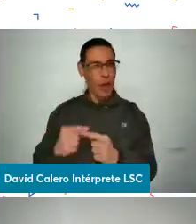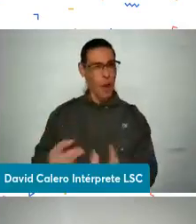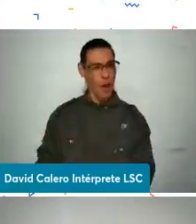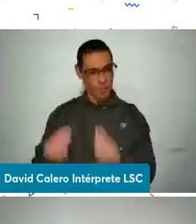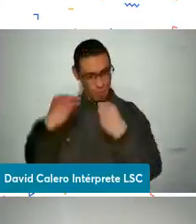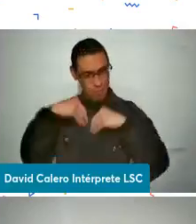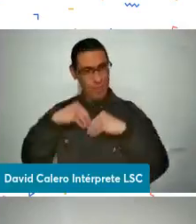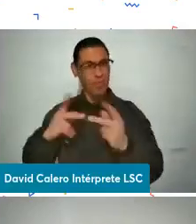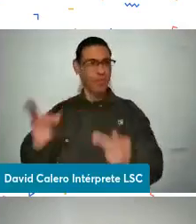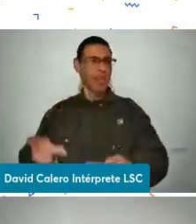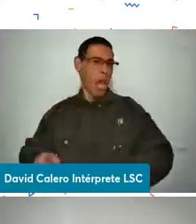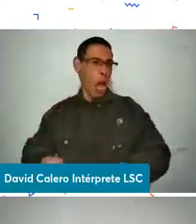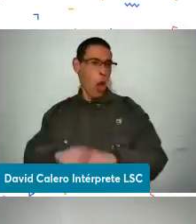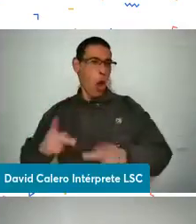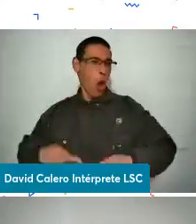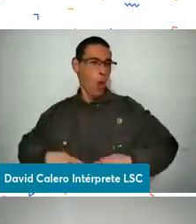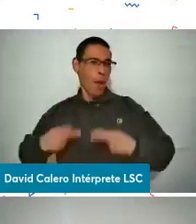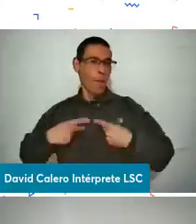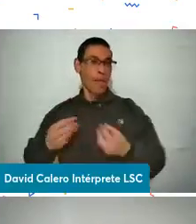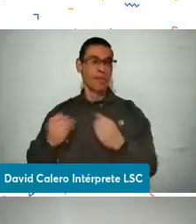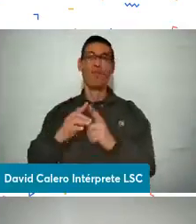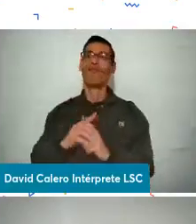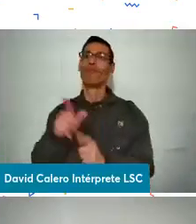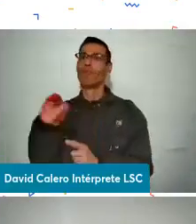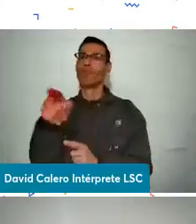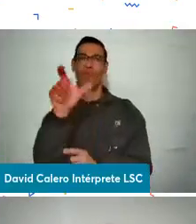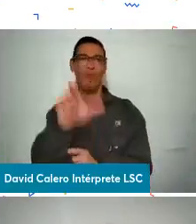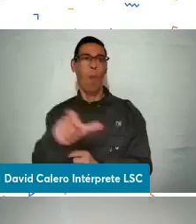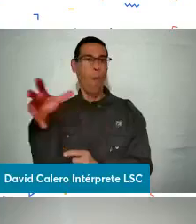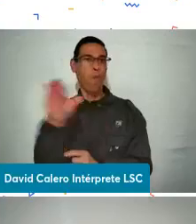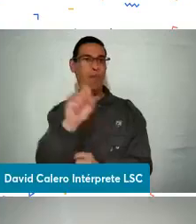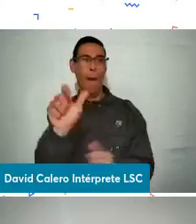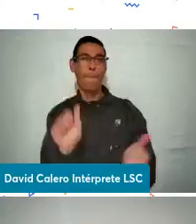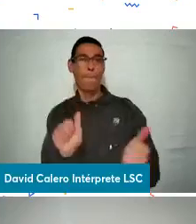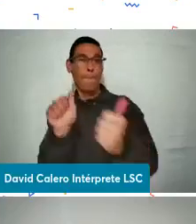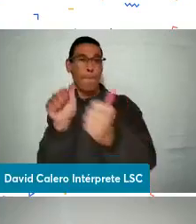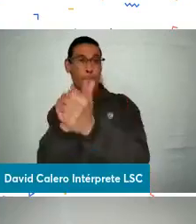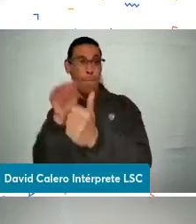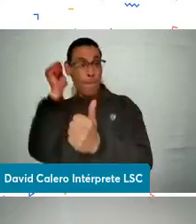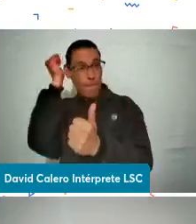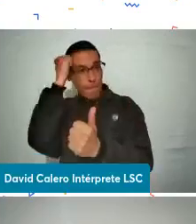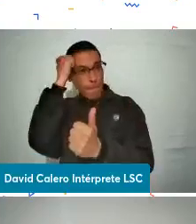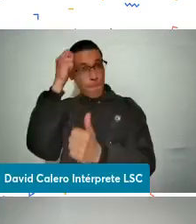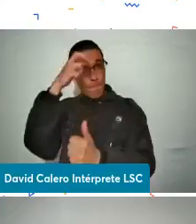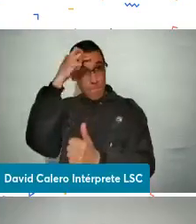te los pone. Y di con un compañero profesional de apoyo que también estaba interesado